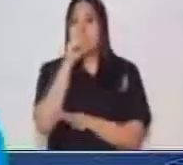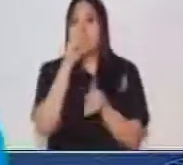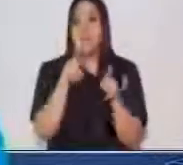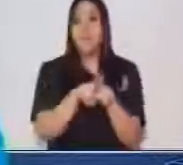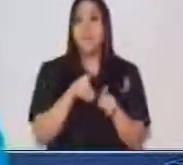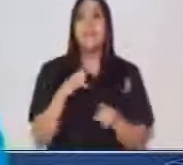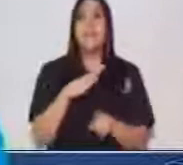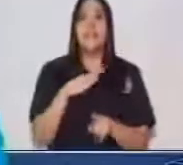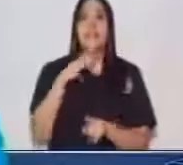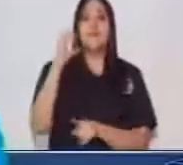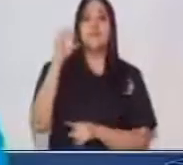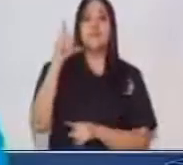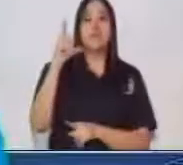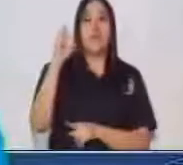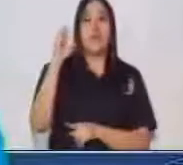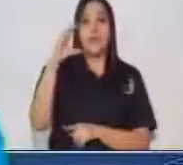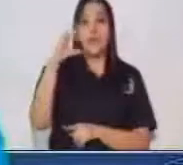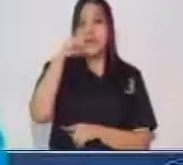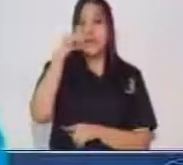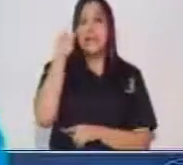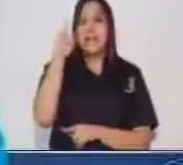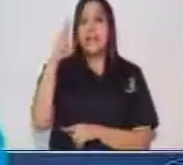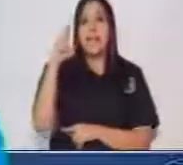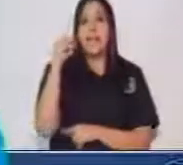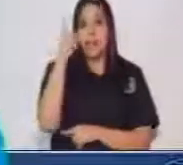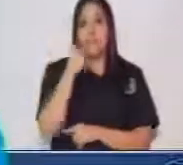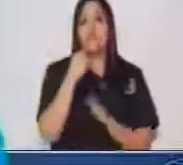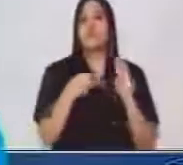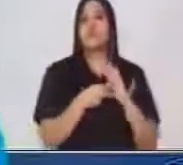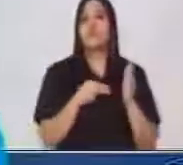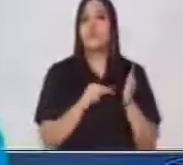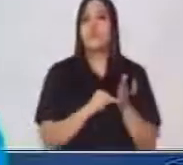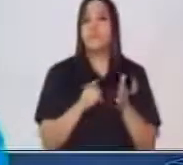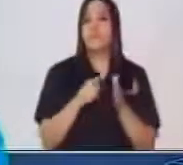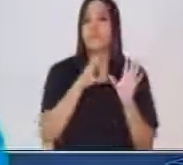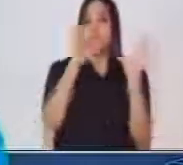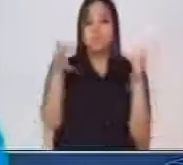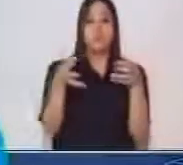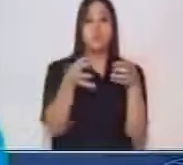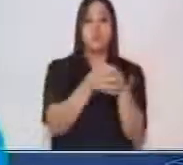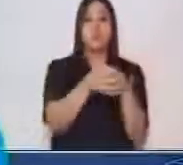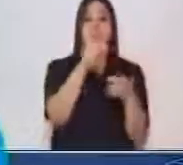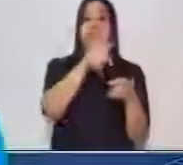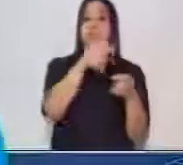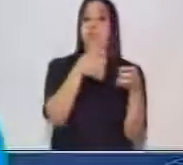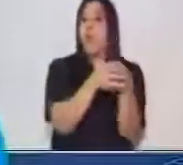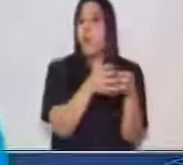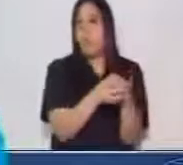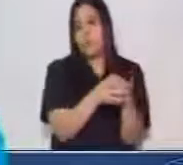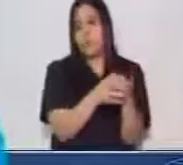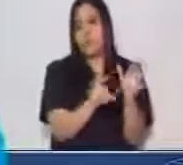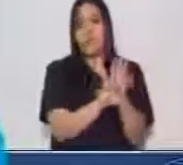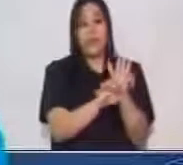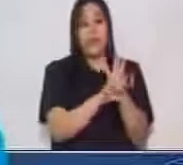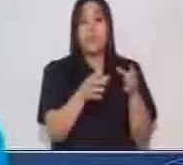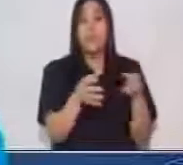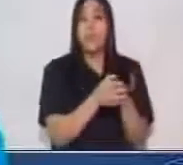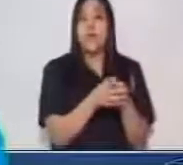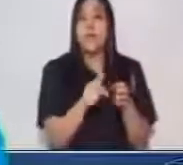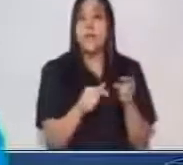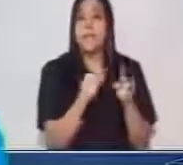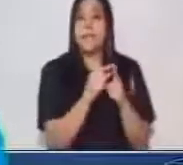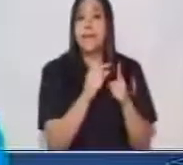los sustantivos colectivos, que son los que designan un conjunto. La palabra está